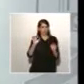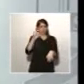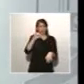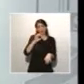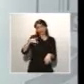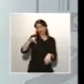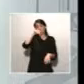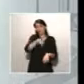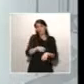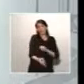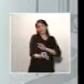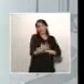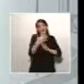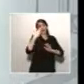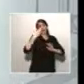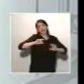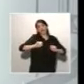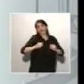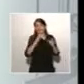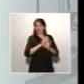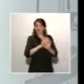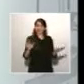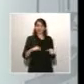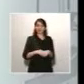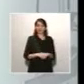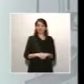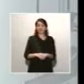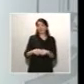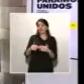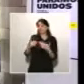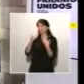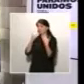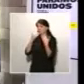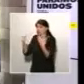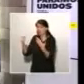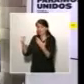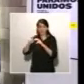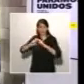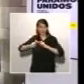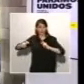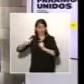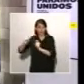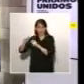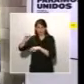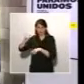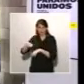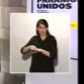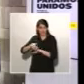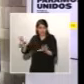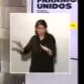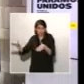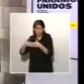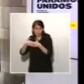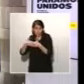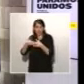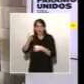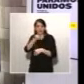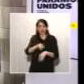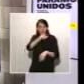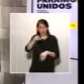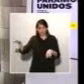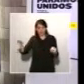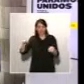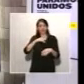Pues muchísimas gracias. Esta primera parte de la rueda de prensa concluye. Le recuerdo a las personas que han estado ante ustedes. María José Sierra,